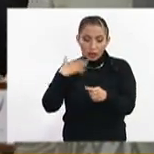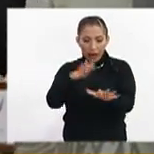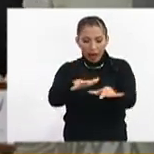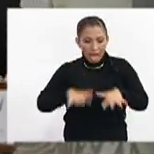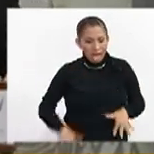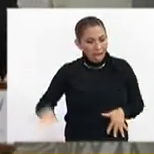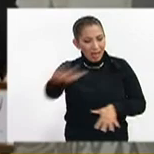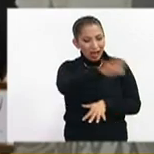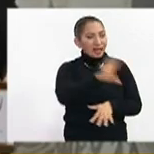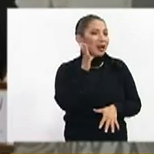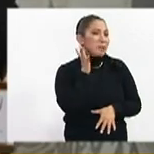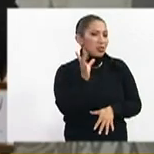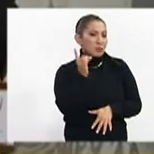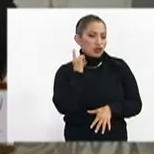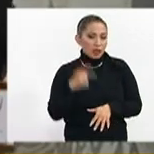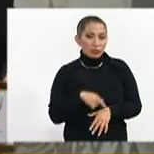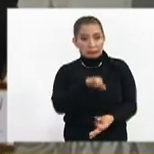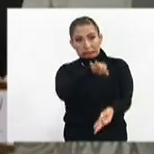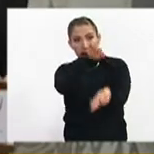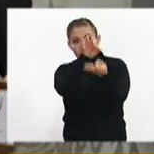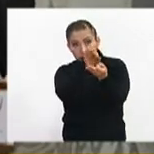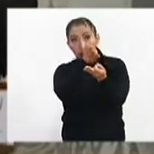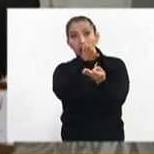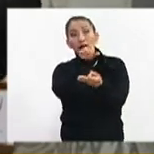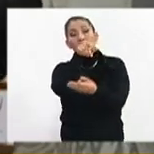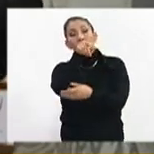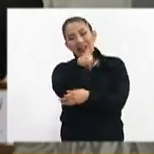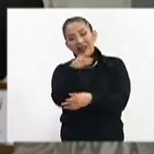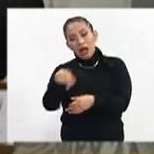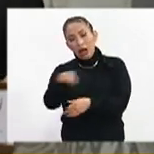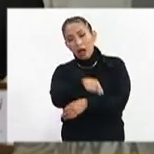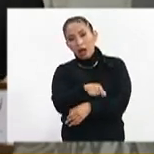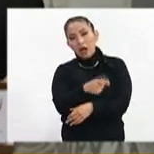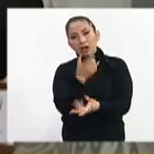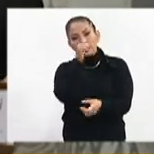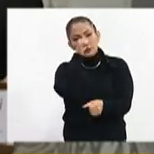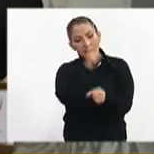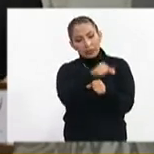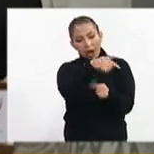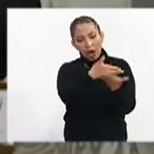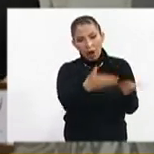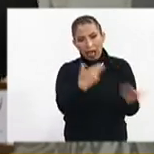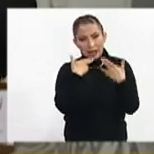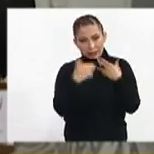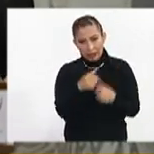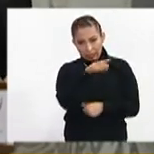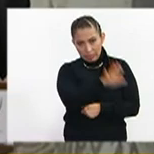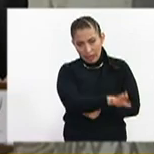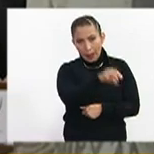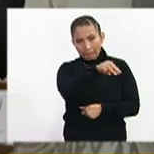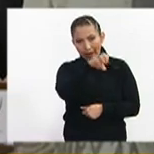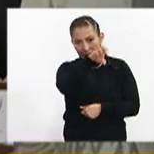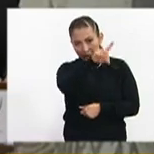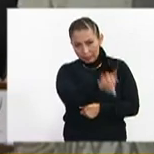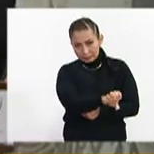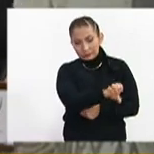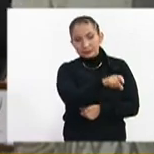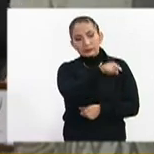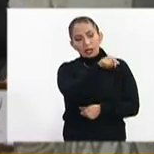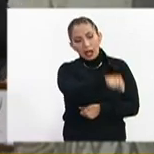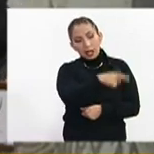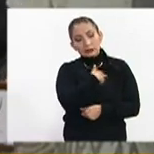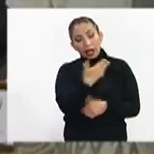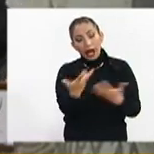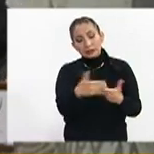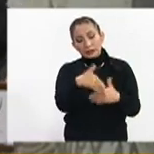Pleno de la Cámara de Diputados, que es la del secretario de Hacienda, José Antonio Meade,